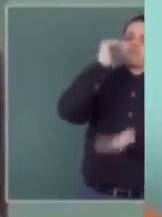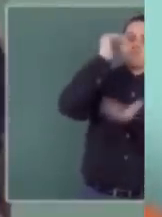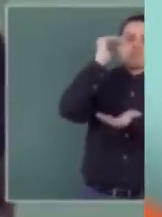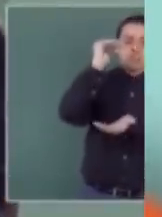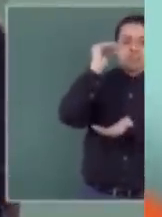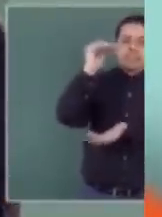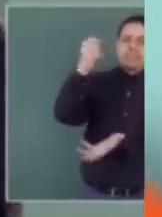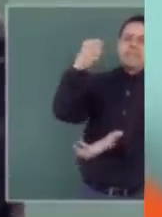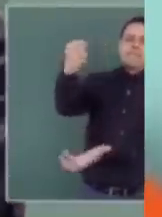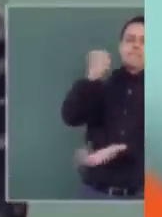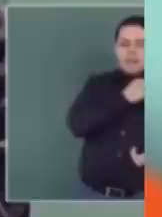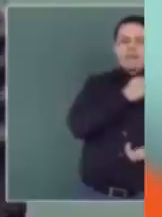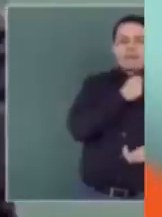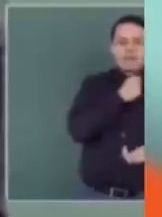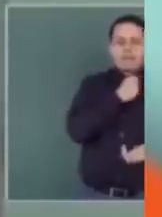esto que